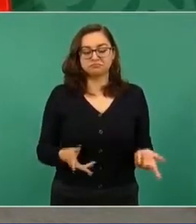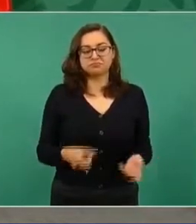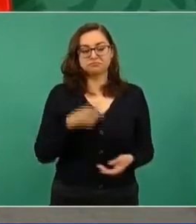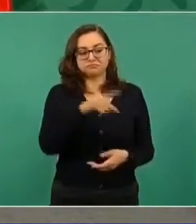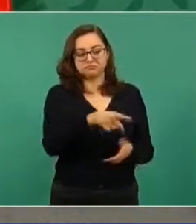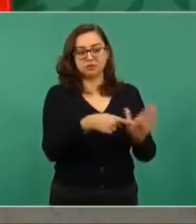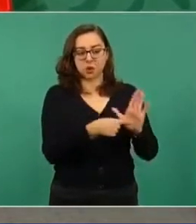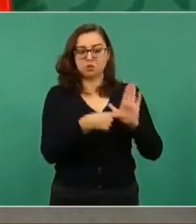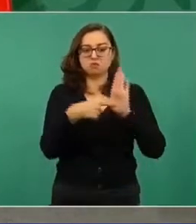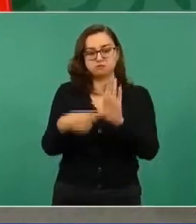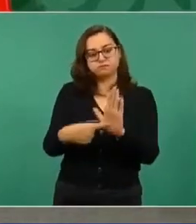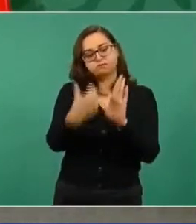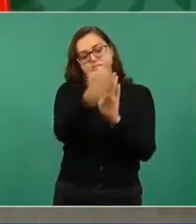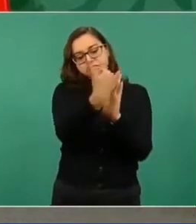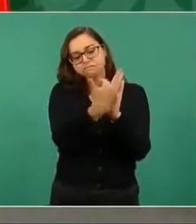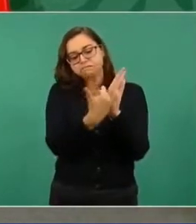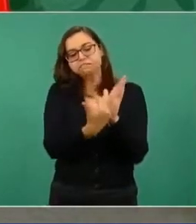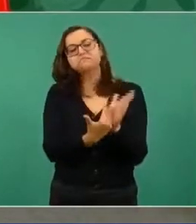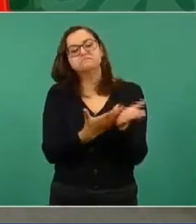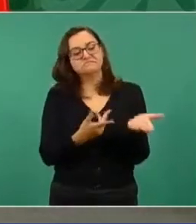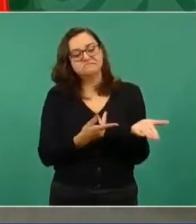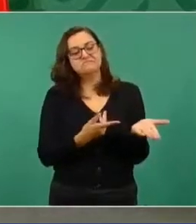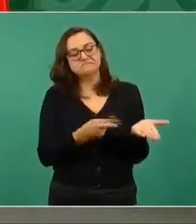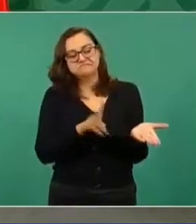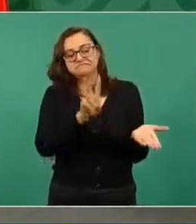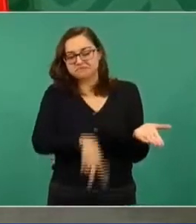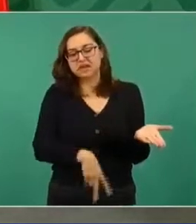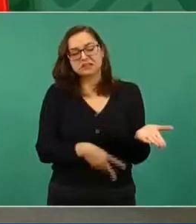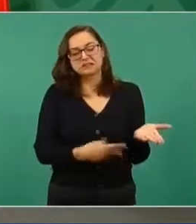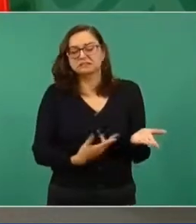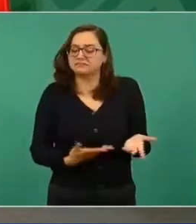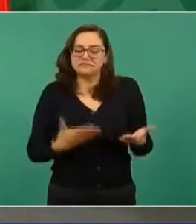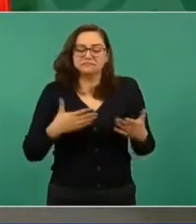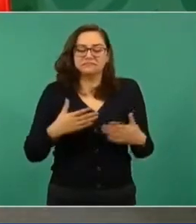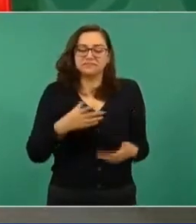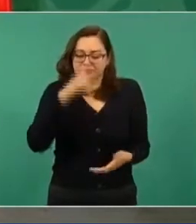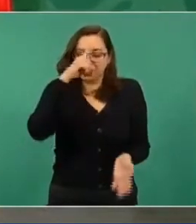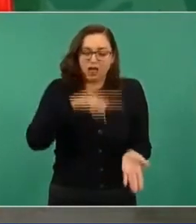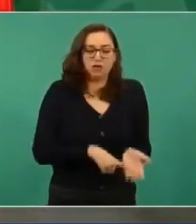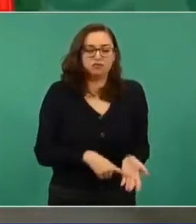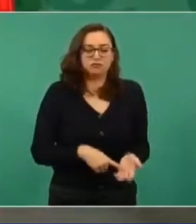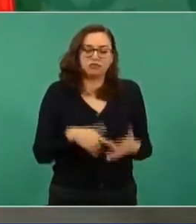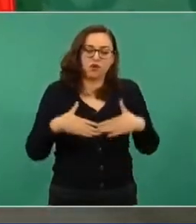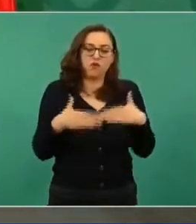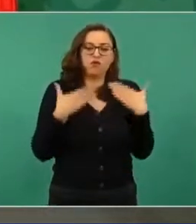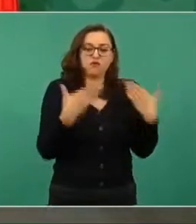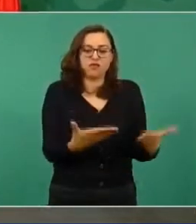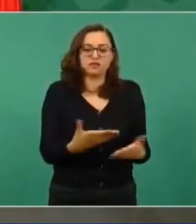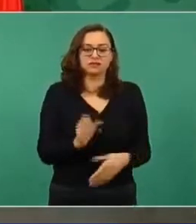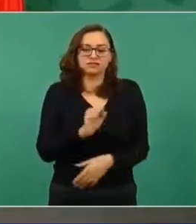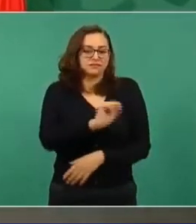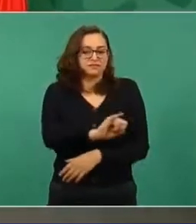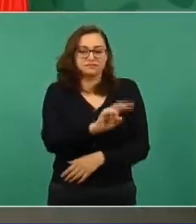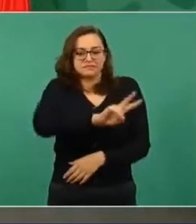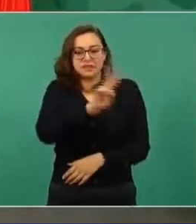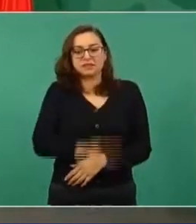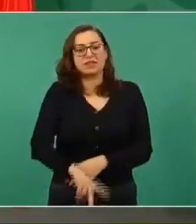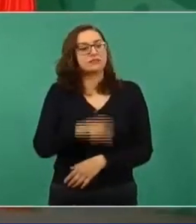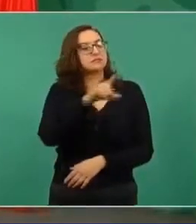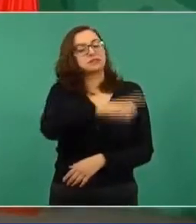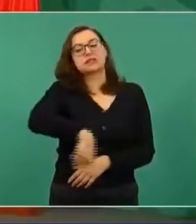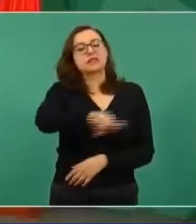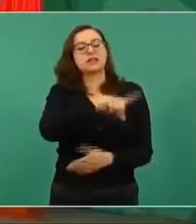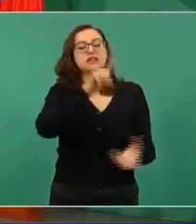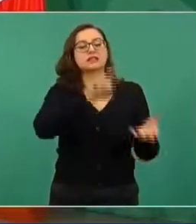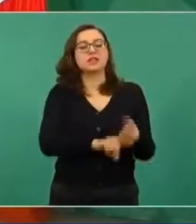Está perfectamente documentado. Además de que está documentado, porque es una forma de actuar. El conservadurismo